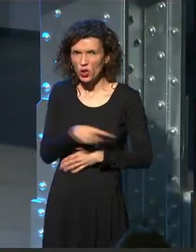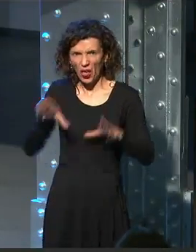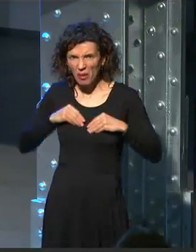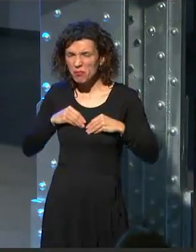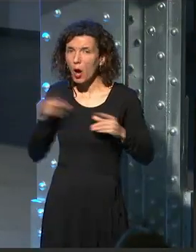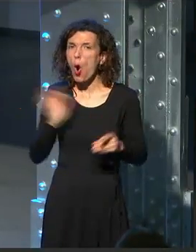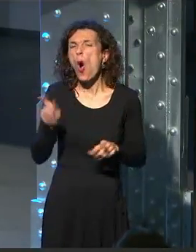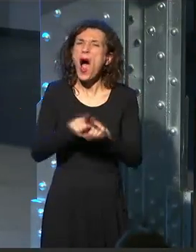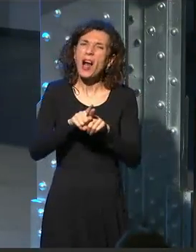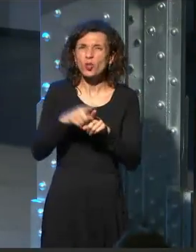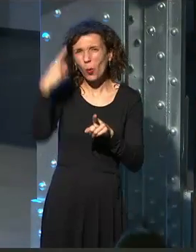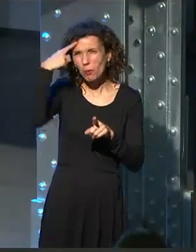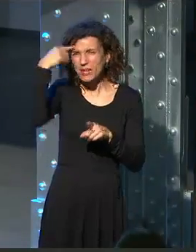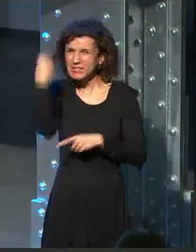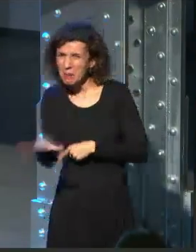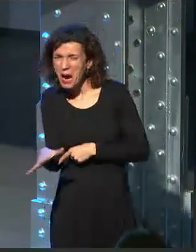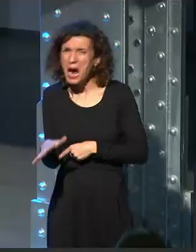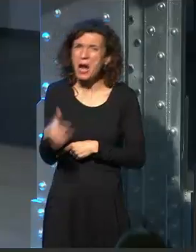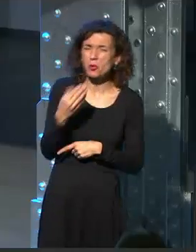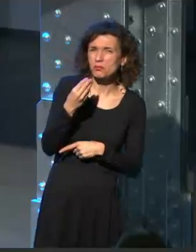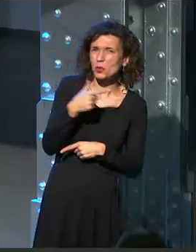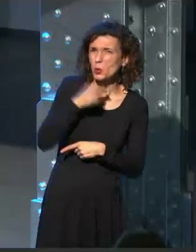hay algún prejuicio al respecto?